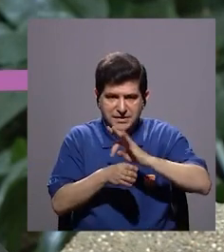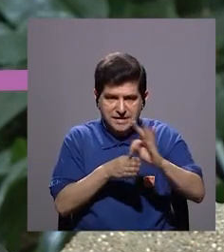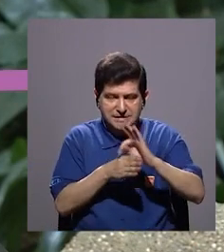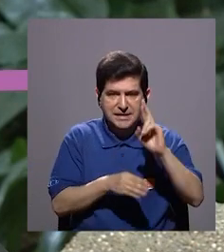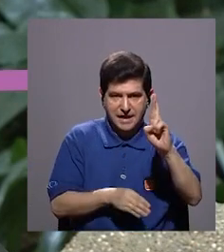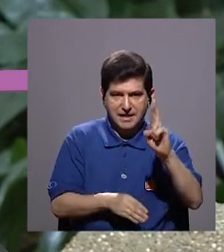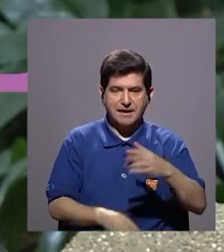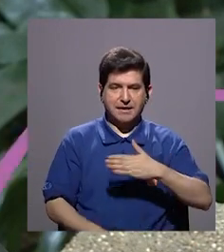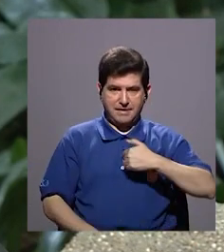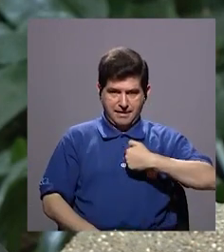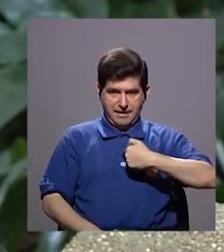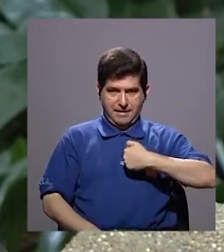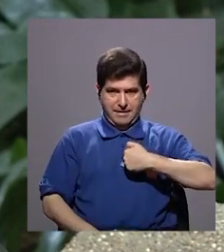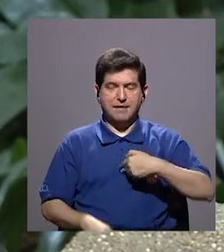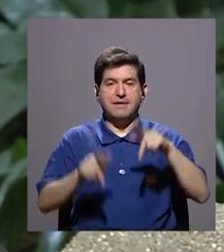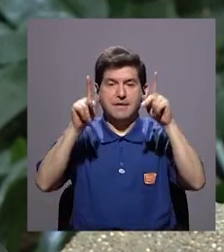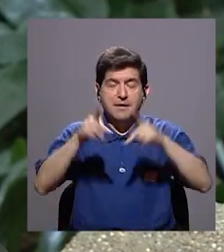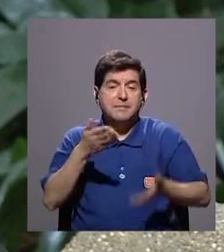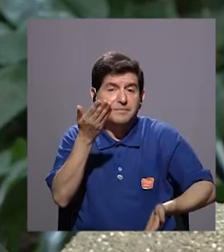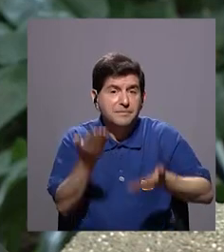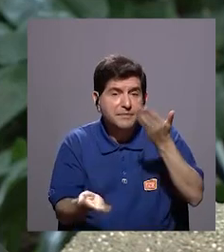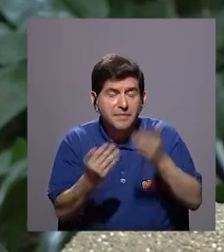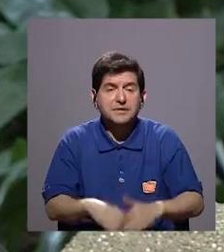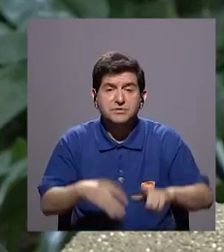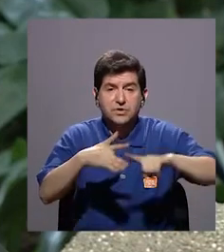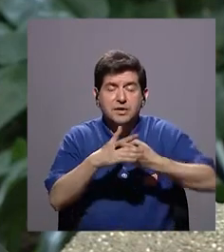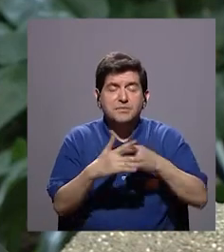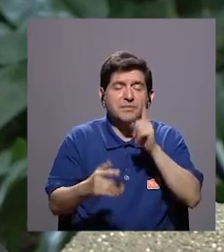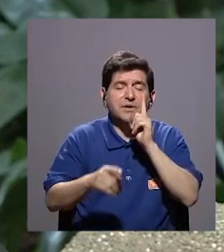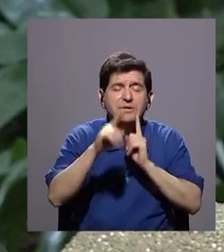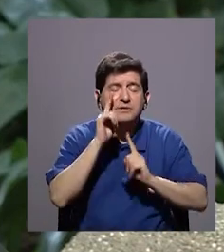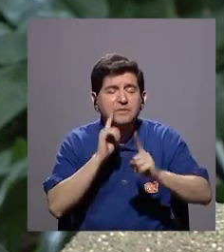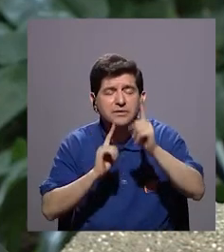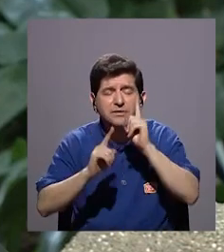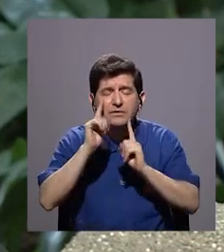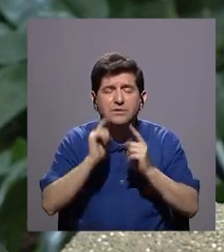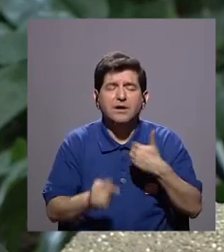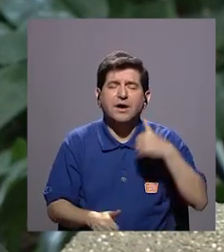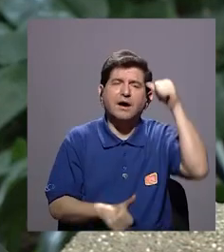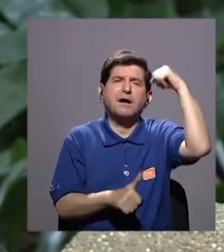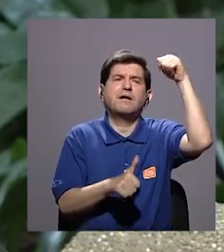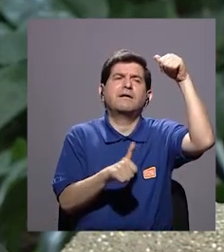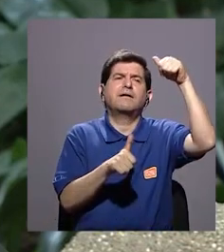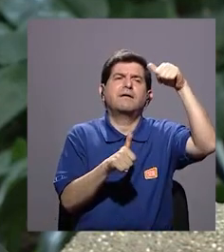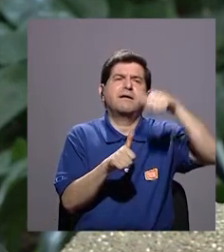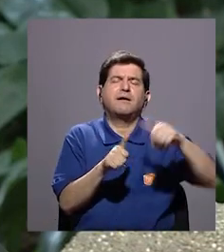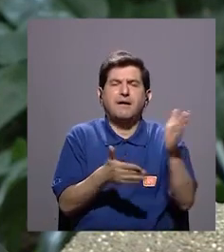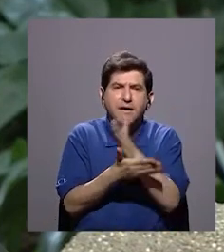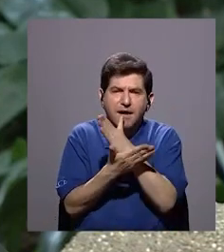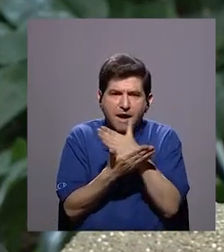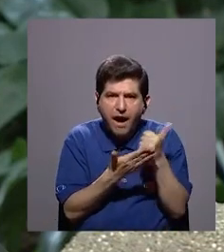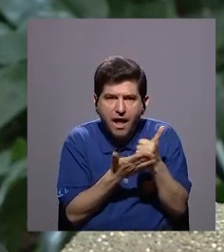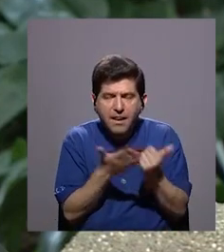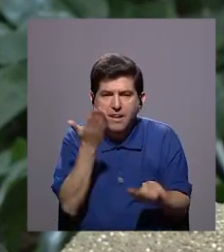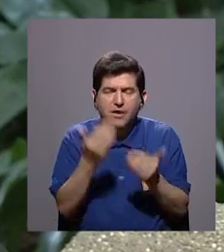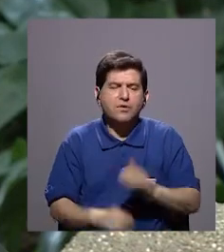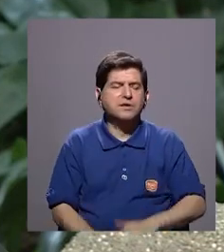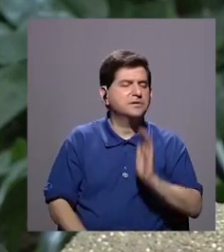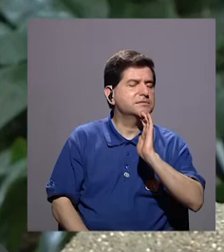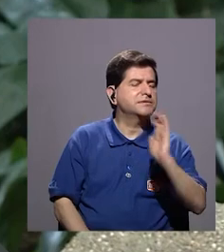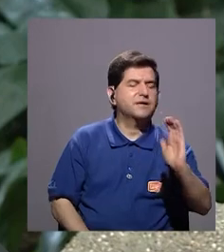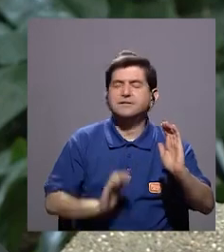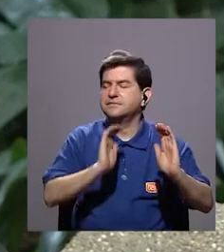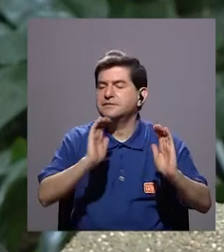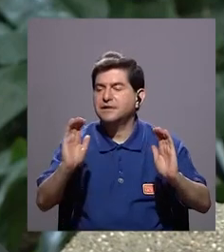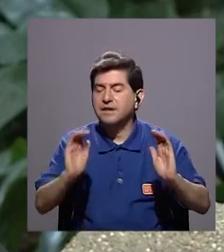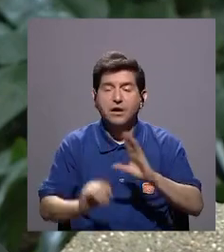el pecho, la persona probablemente va a empezar a llorar o a tener un recuerdo de algo de la